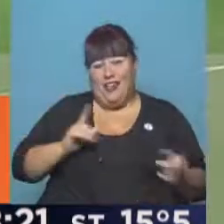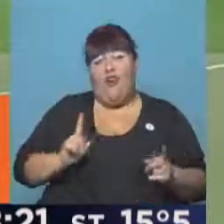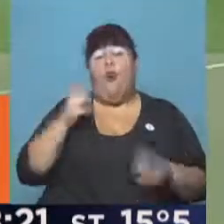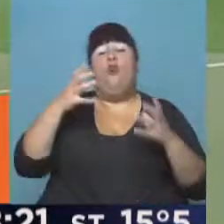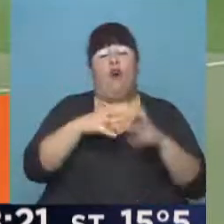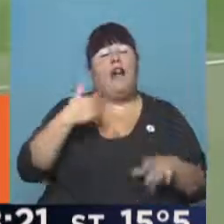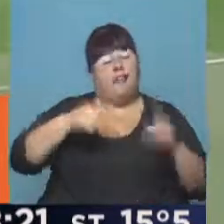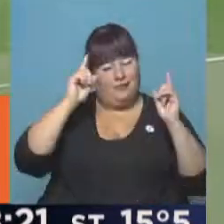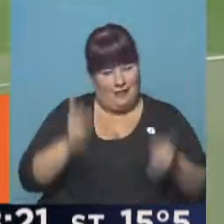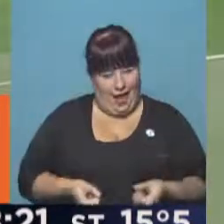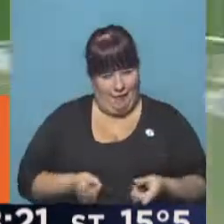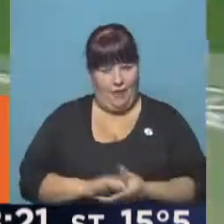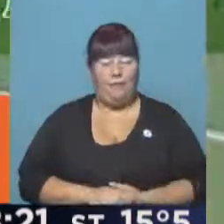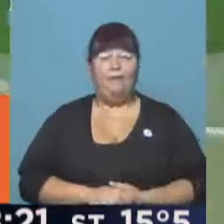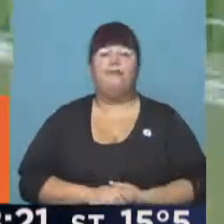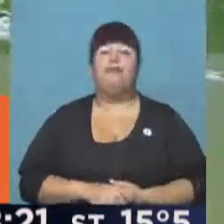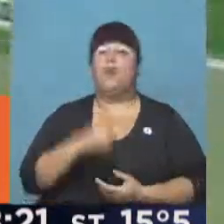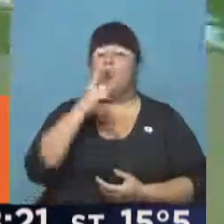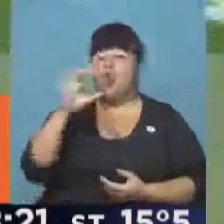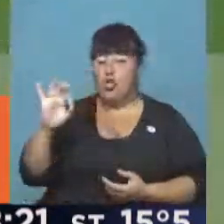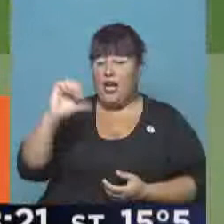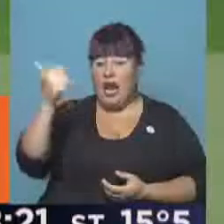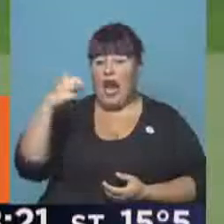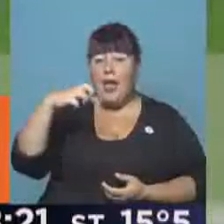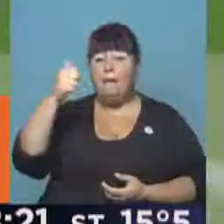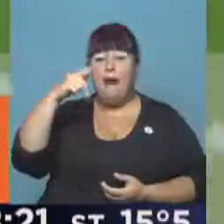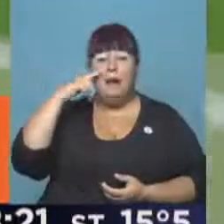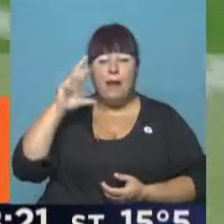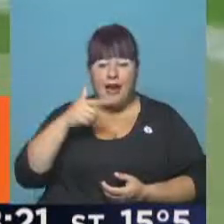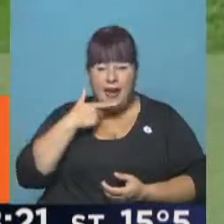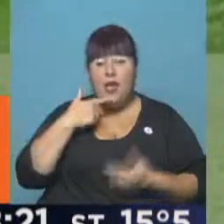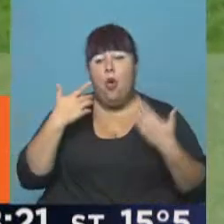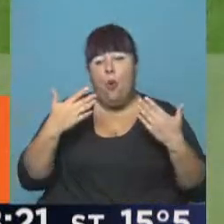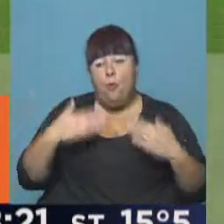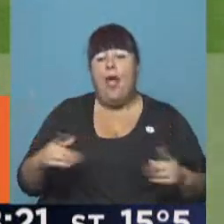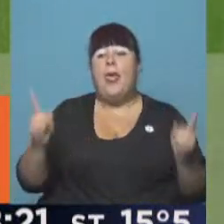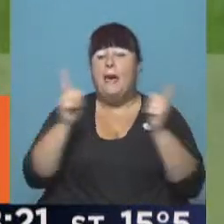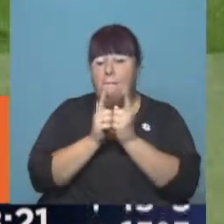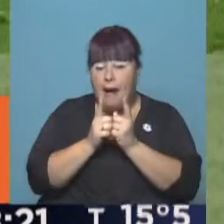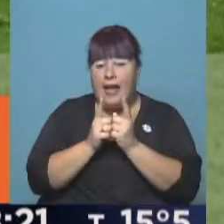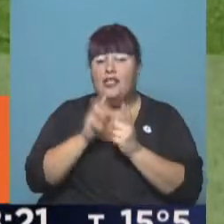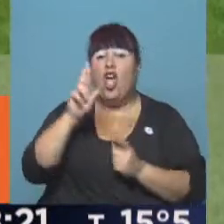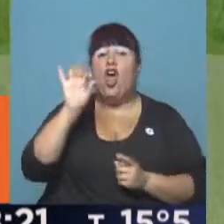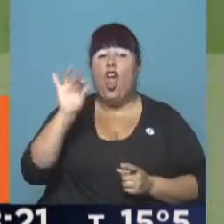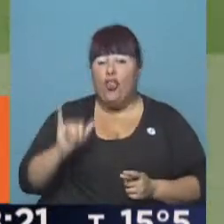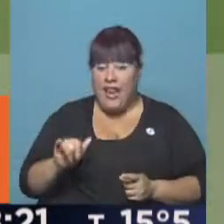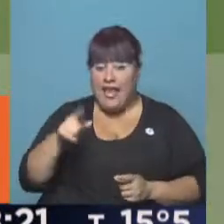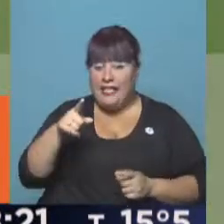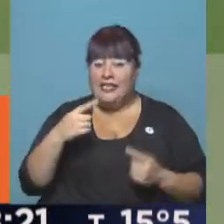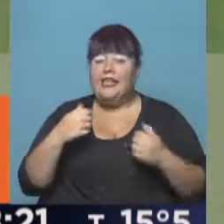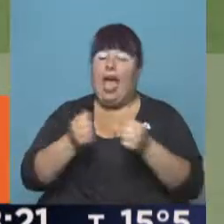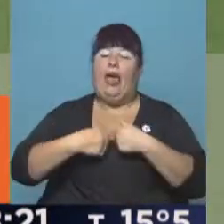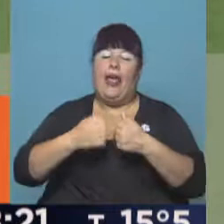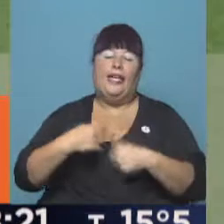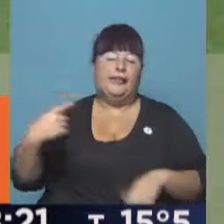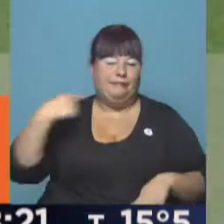fútbol argentino, obviamente también en particular. 1-0 ganaba Palmeiras, tenía la posibilidad de empatarlo Luis Rodríguez, allí la posición de